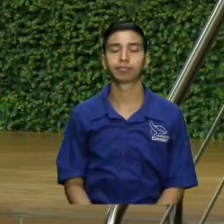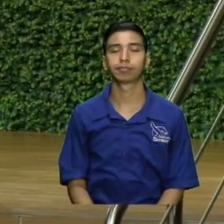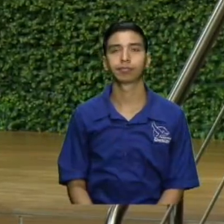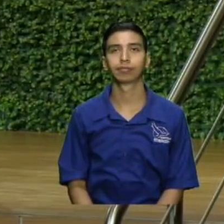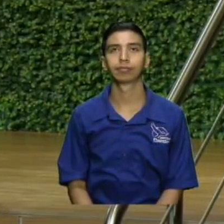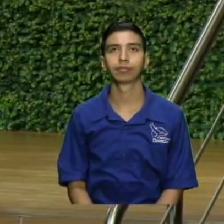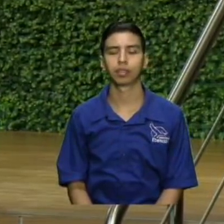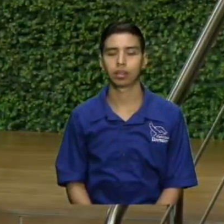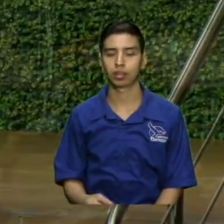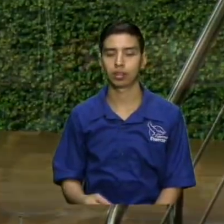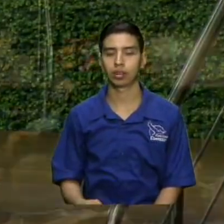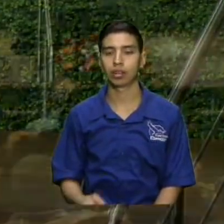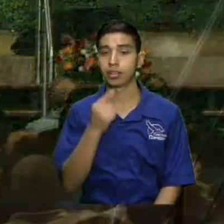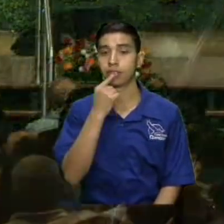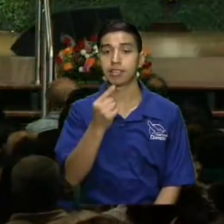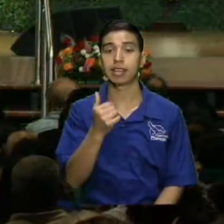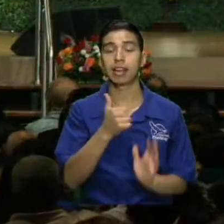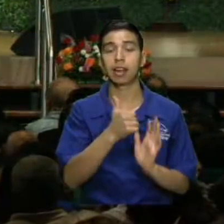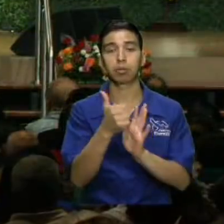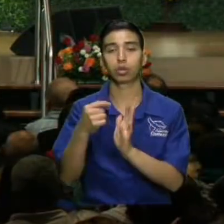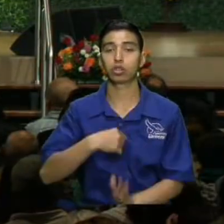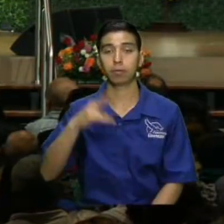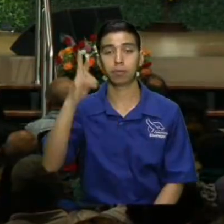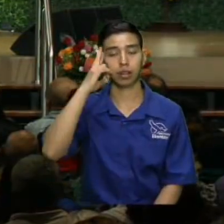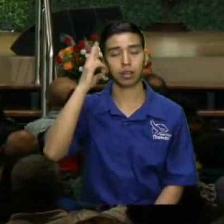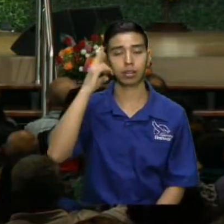Yo me recuerdo cuando el Señor me llamó.